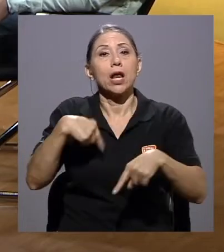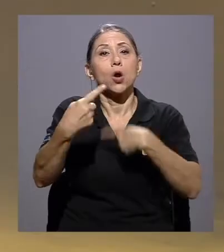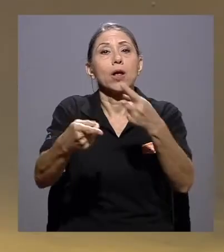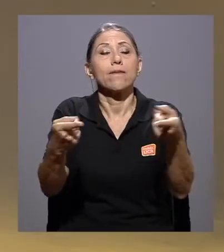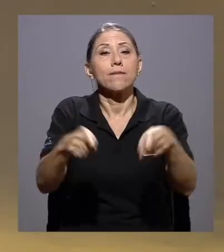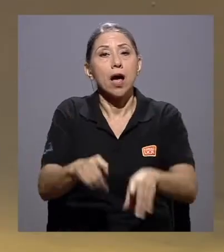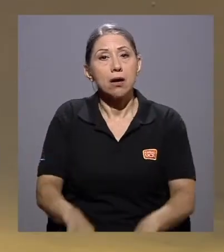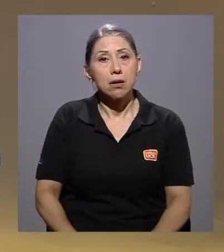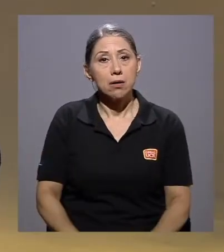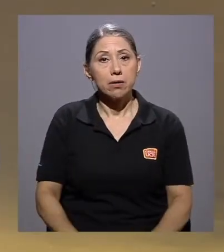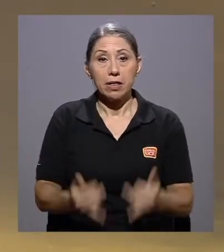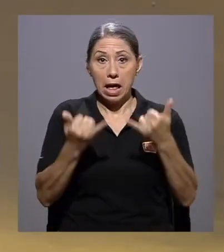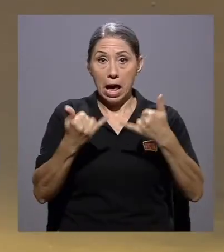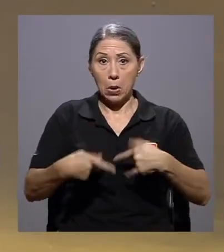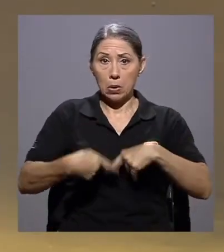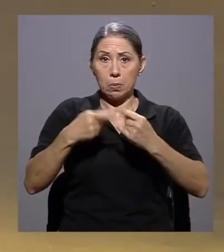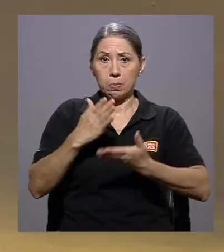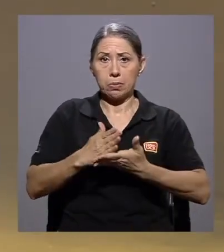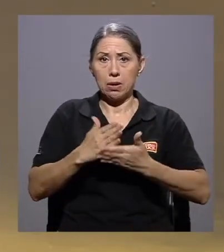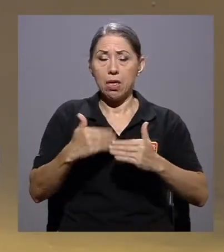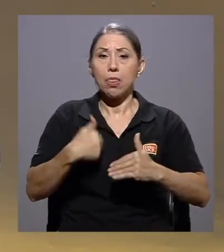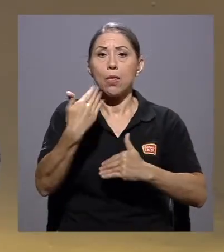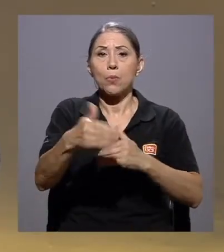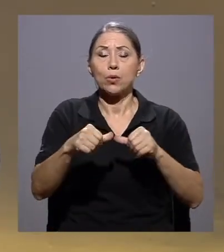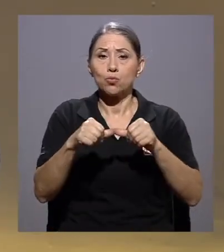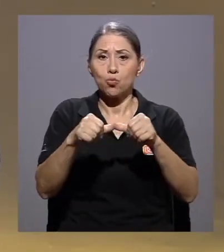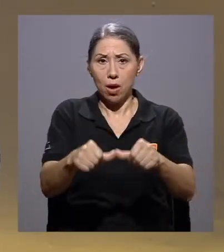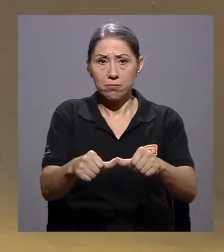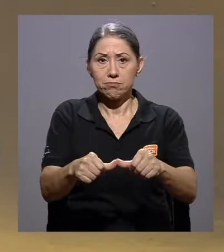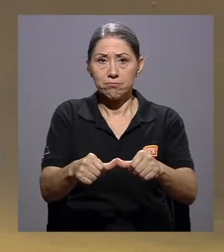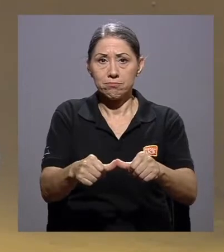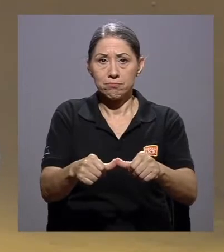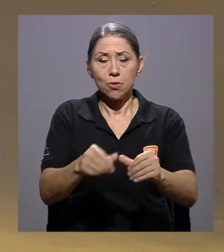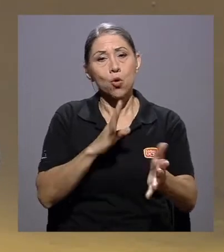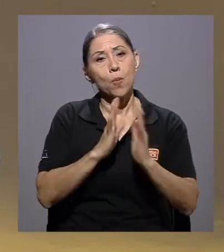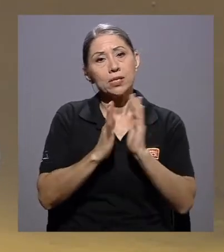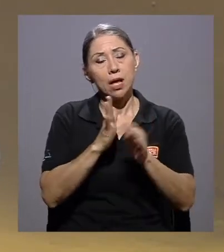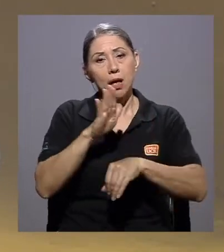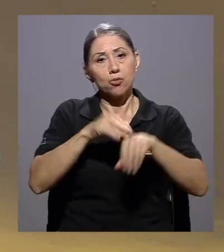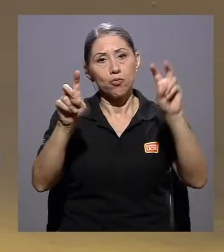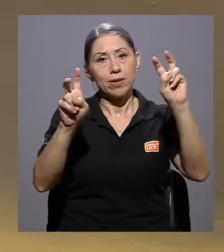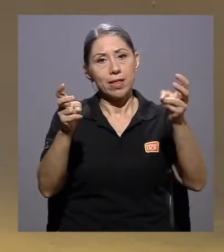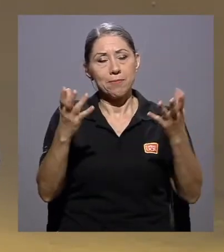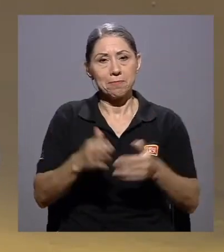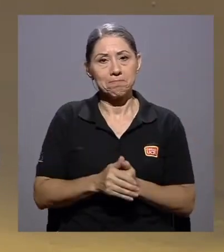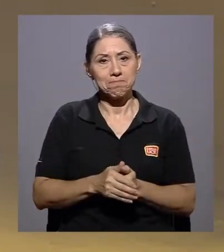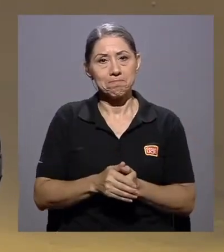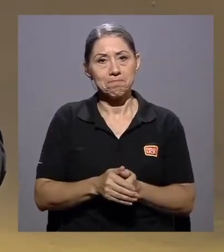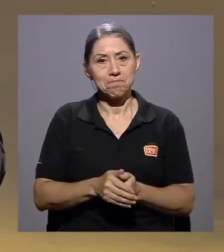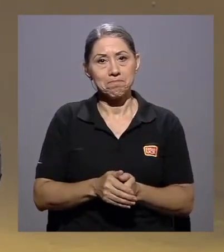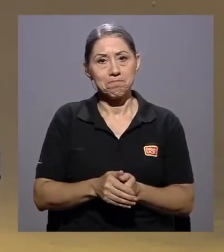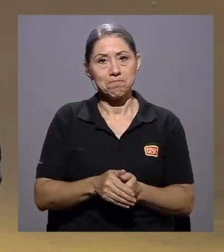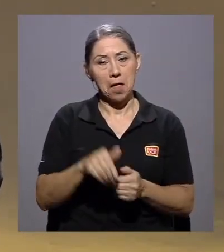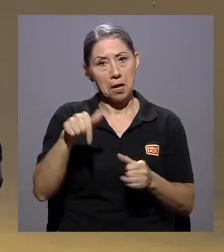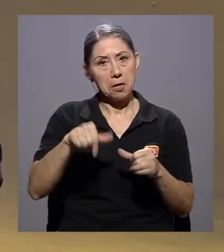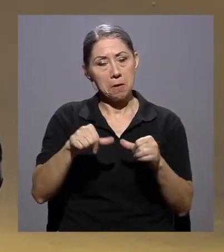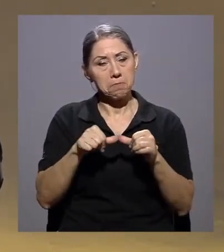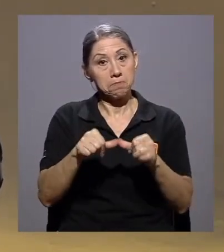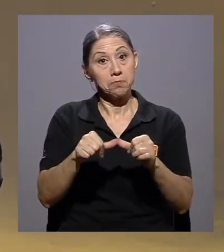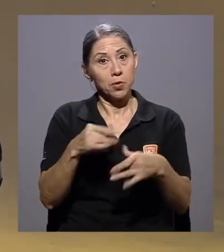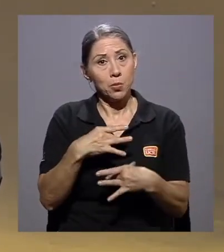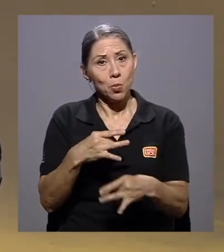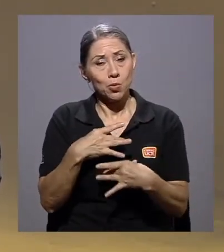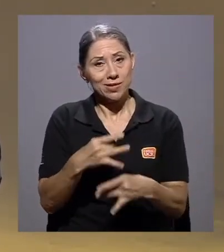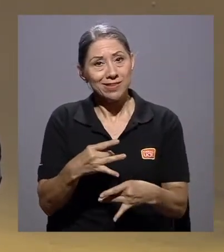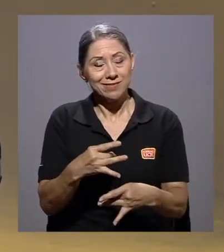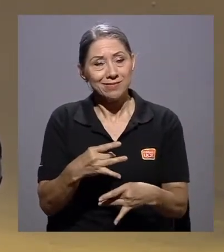hacer una pausa y ya volvemos y continuamos conversando del tema y venimos a acá que